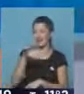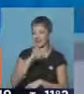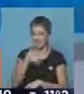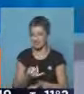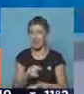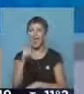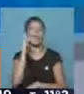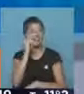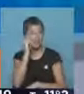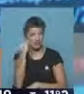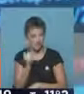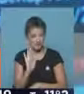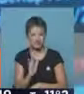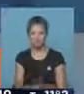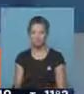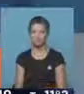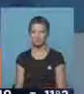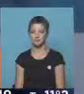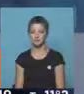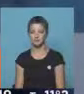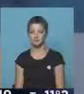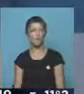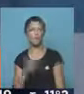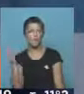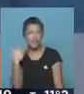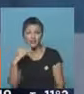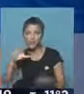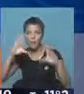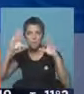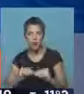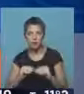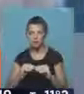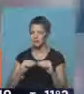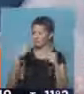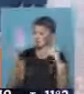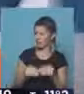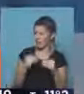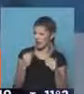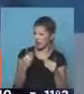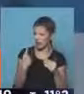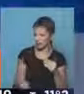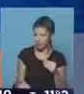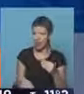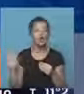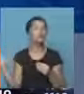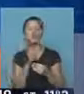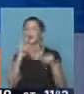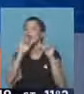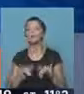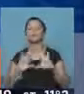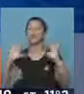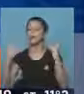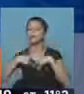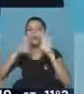ejerces la literatura. Así es. ¿Es posible que se apague todo, Ariel? ¿Que se apague qué? Todo el mundo informático, todas las computadoras, todos